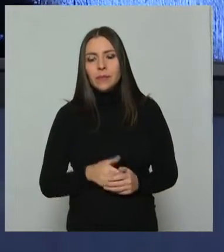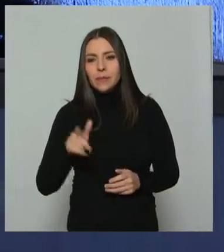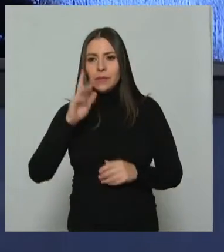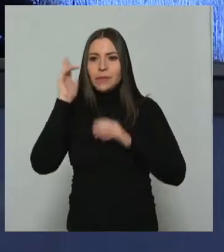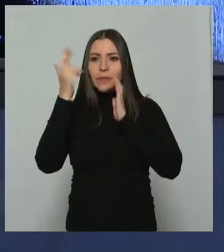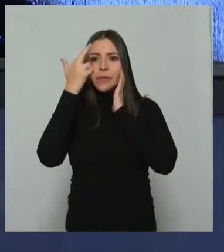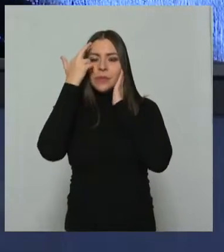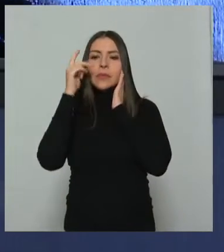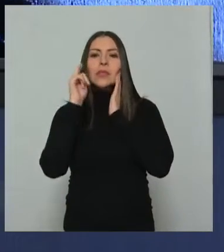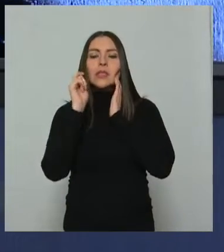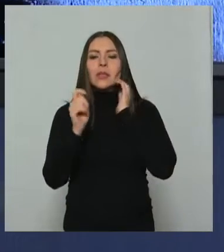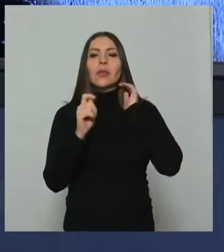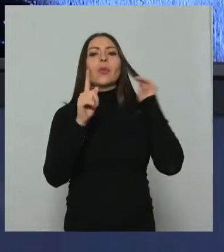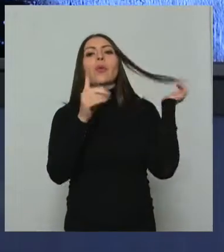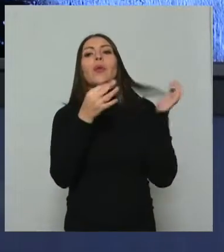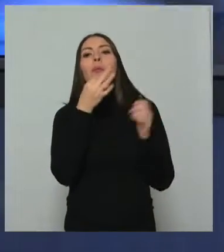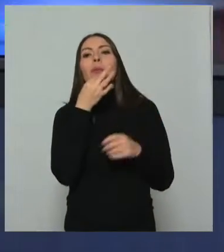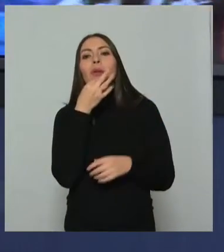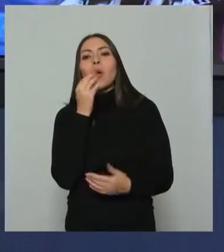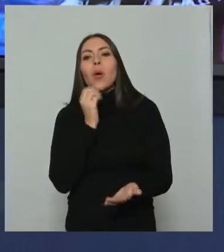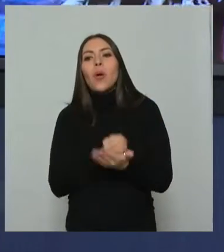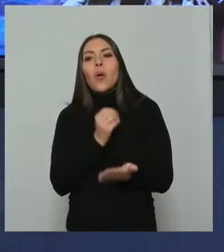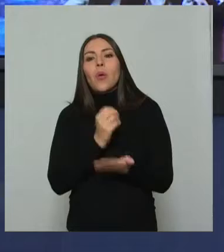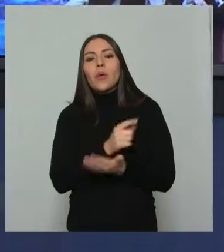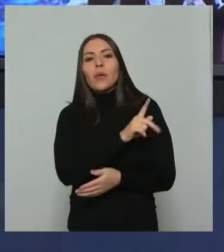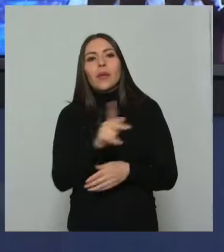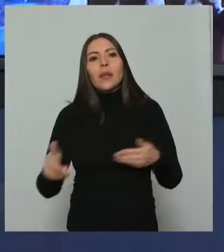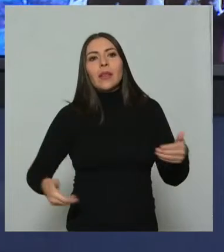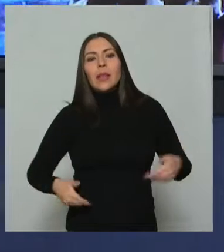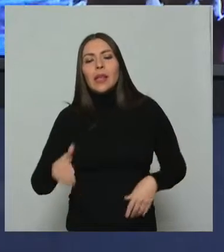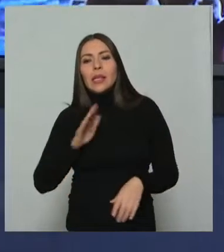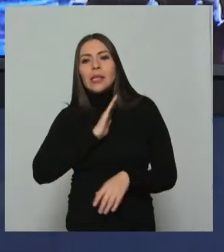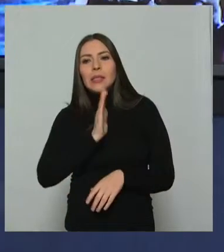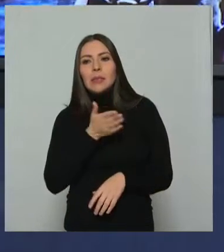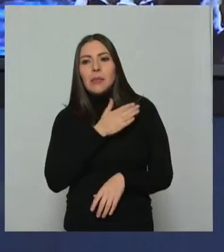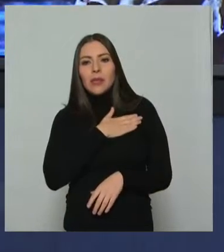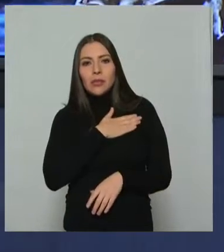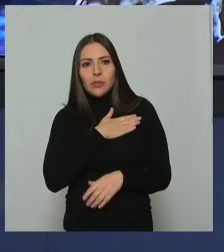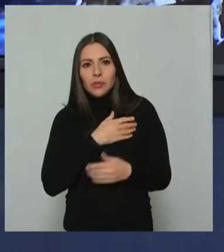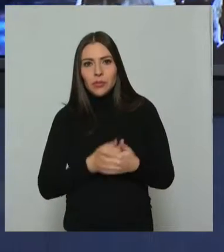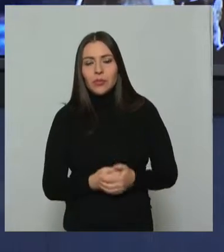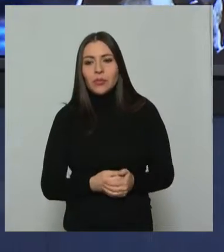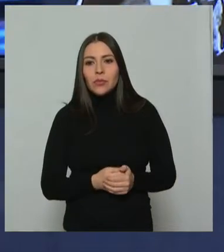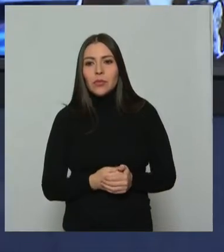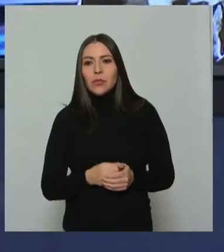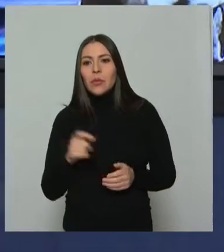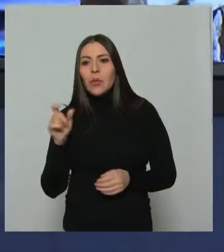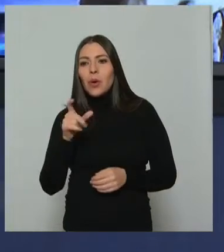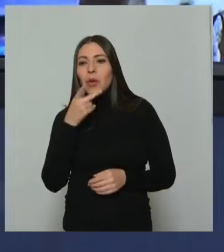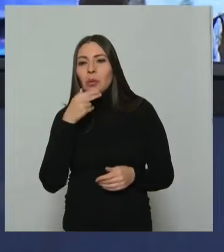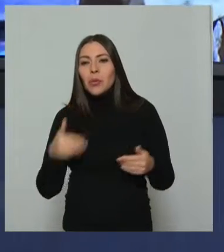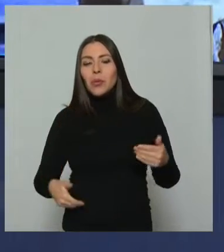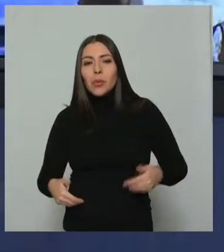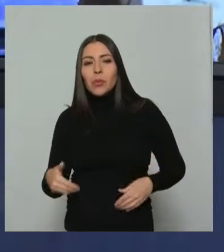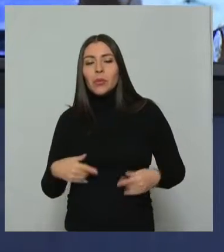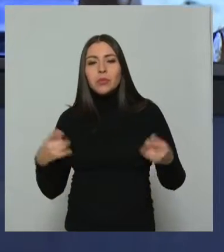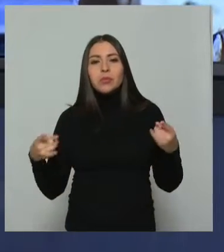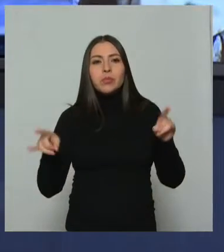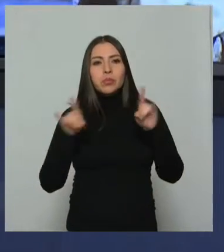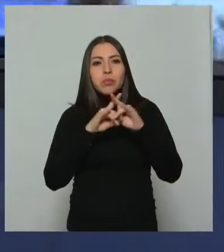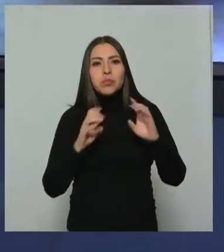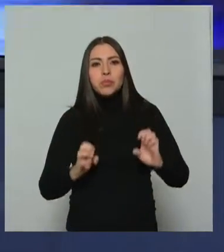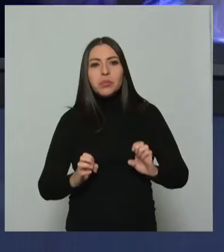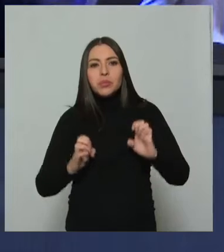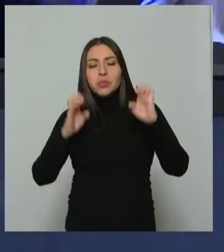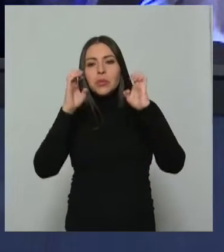español, que para que se le antoje al público. Que esto lo dice Segismundo cuando está encerrado en la torre al final de la segunda jornada, de